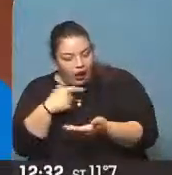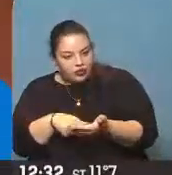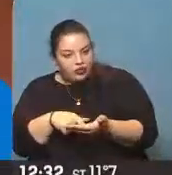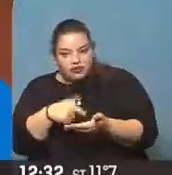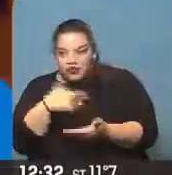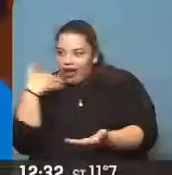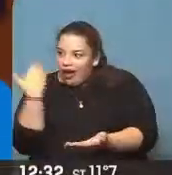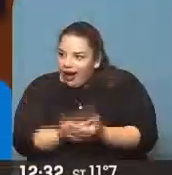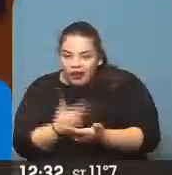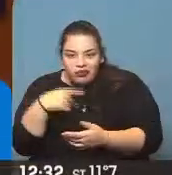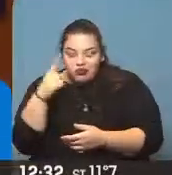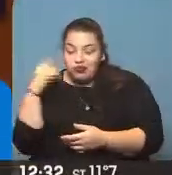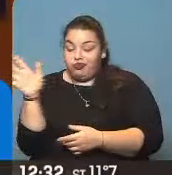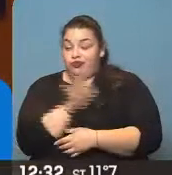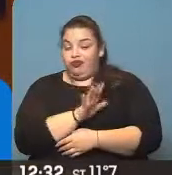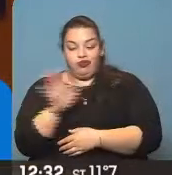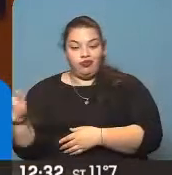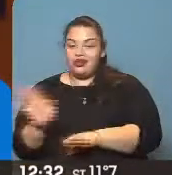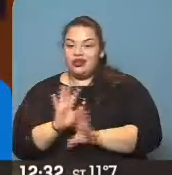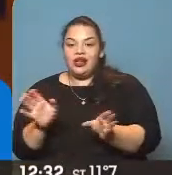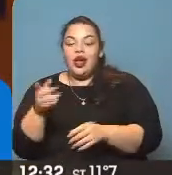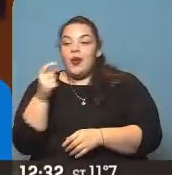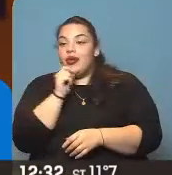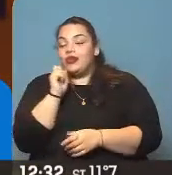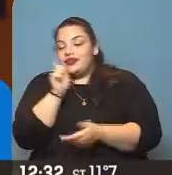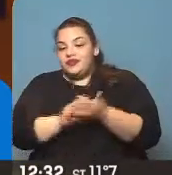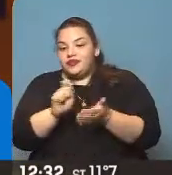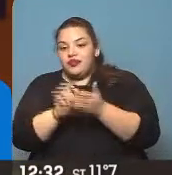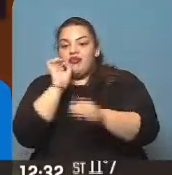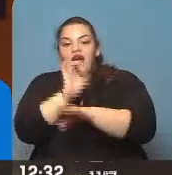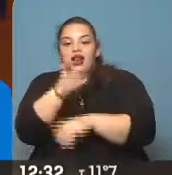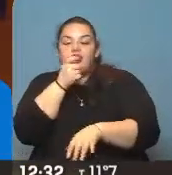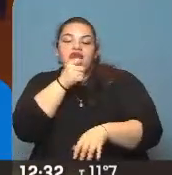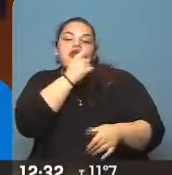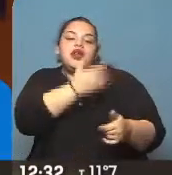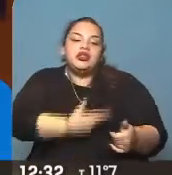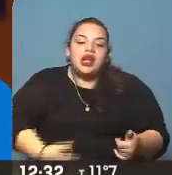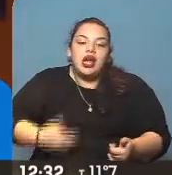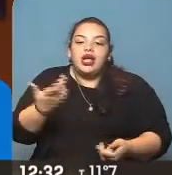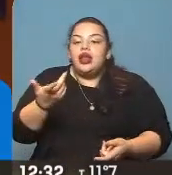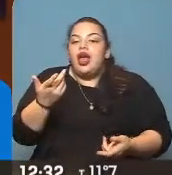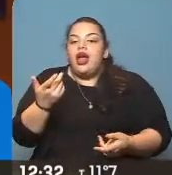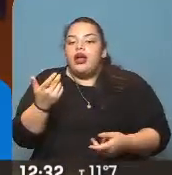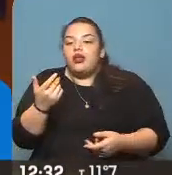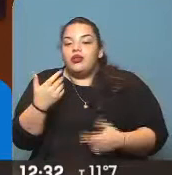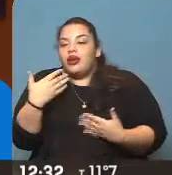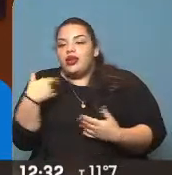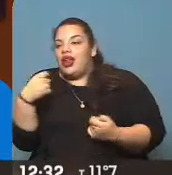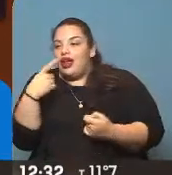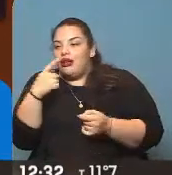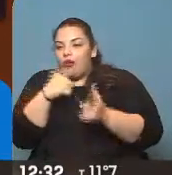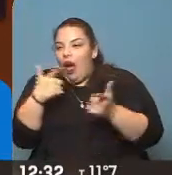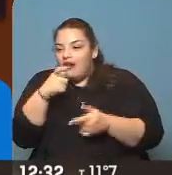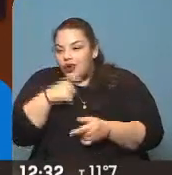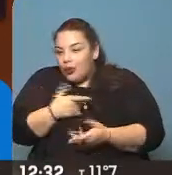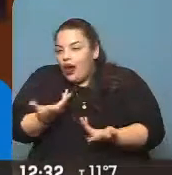cuando manda una clara una carta de una casa una acción para ese tipo de personas tampoco puede no sé no tiene posibilidad de elegir uno entonces bueno